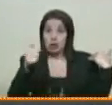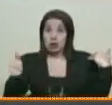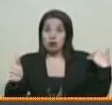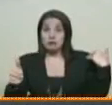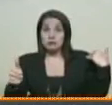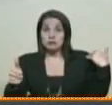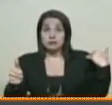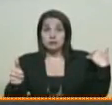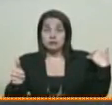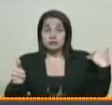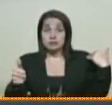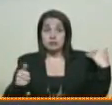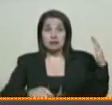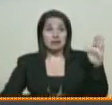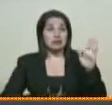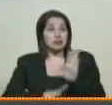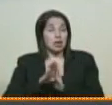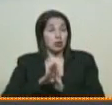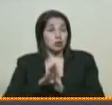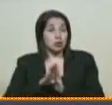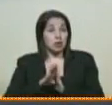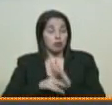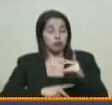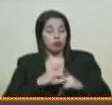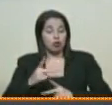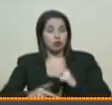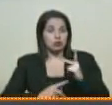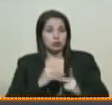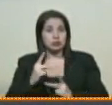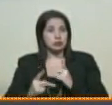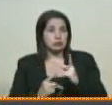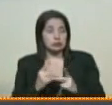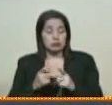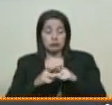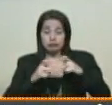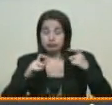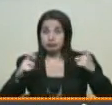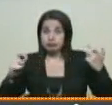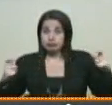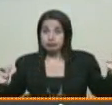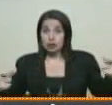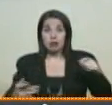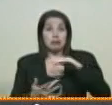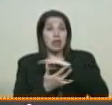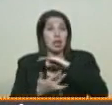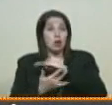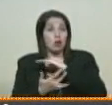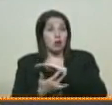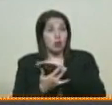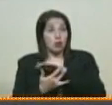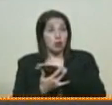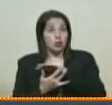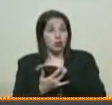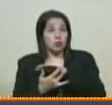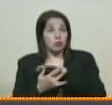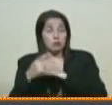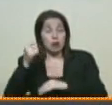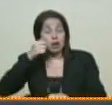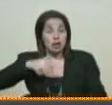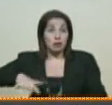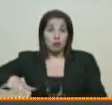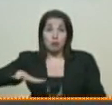exijo, desarrollar un proceso de ampliación de la capacidad tecnológica para que nuestro